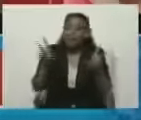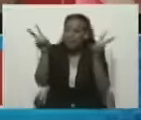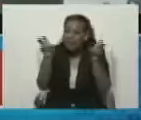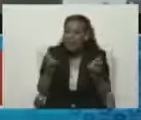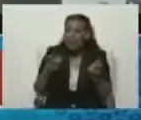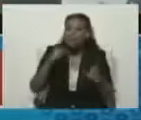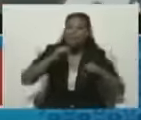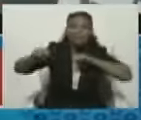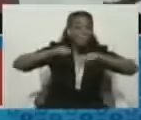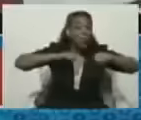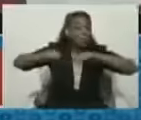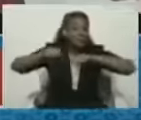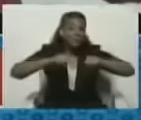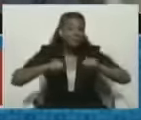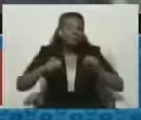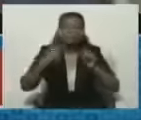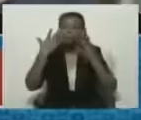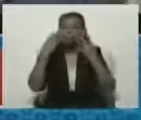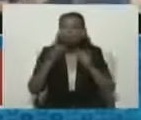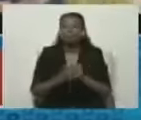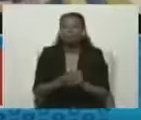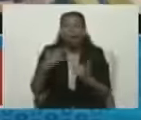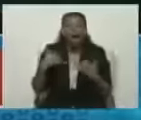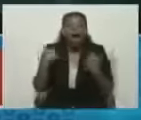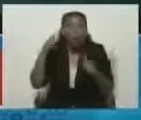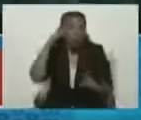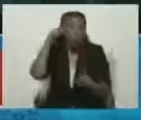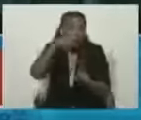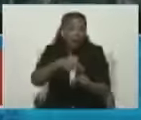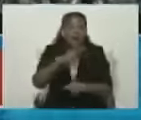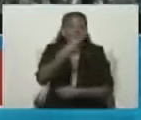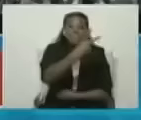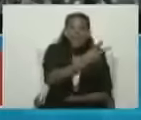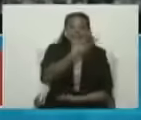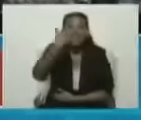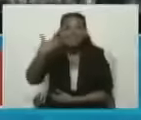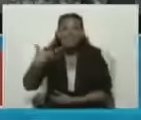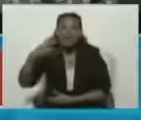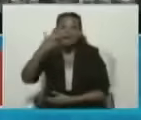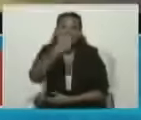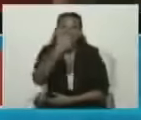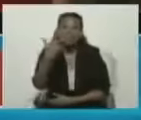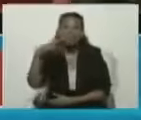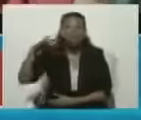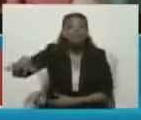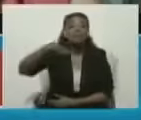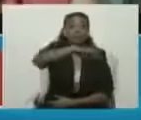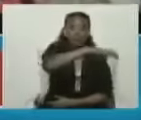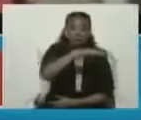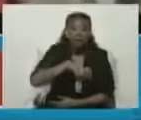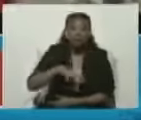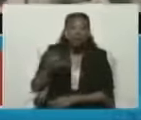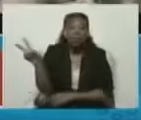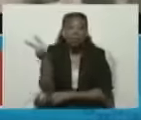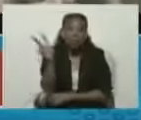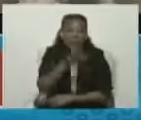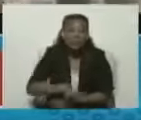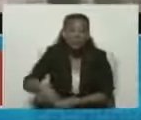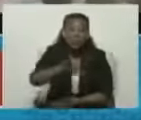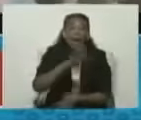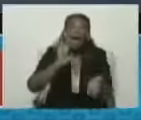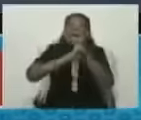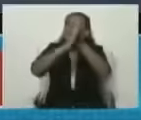materia de movilización popular. Vamos a las 23 a los 23 estados del país a